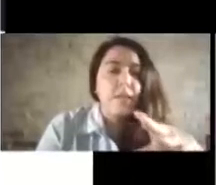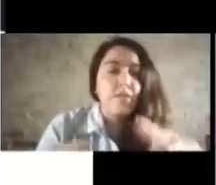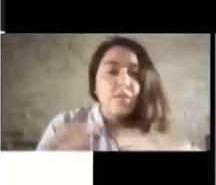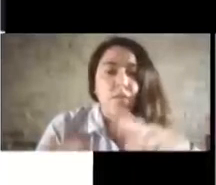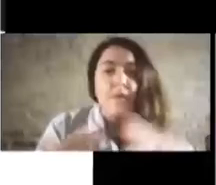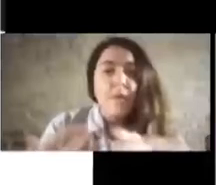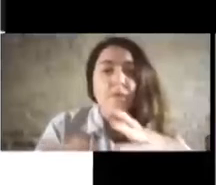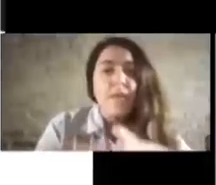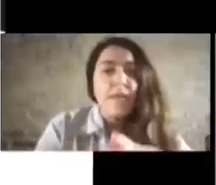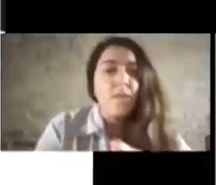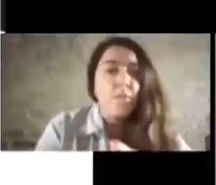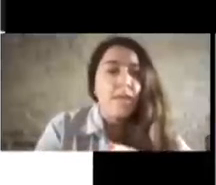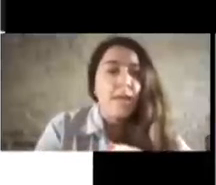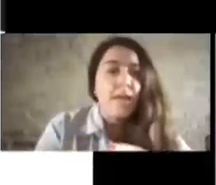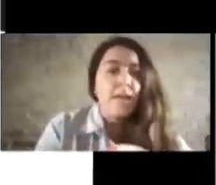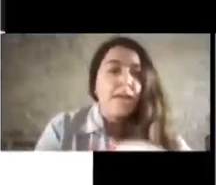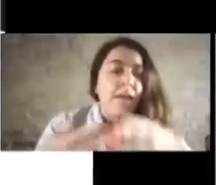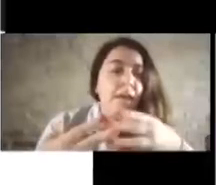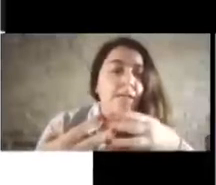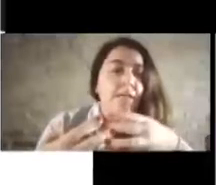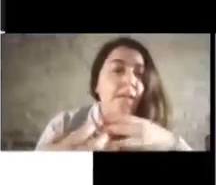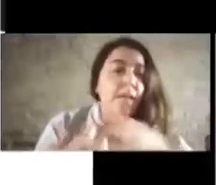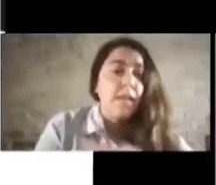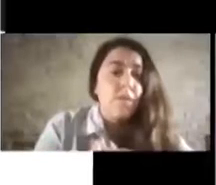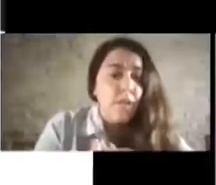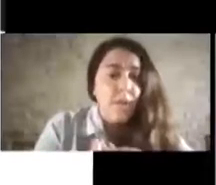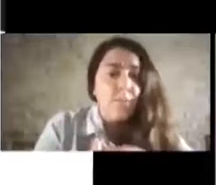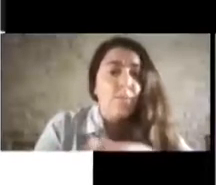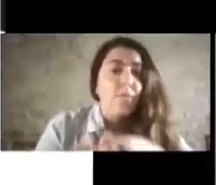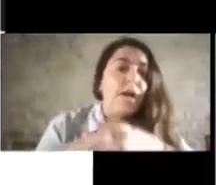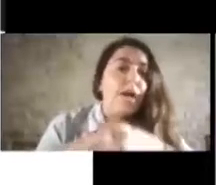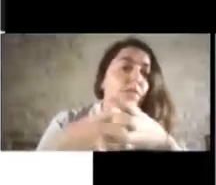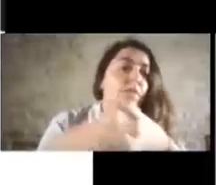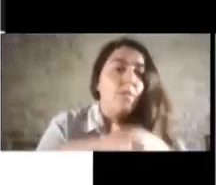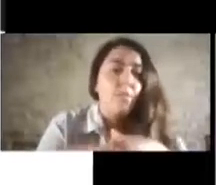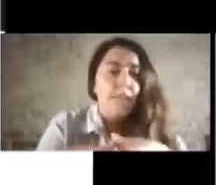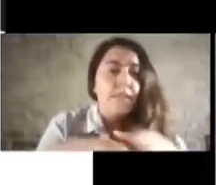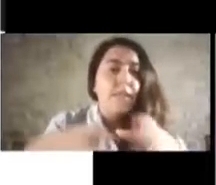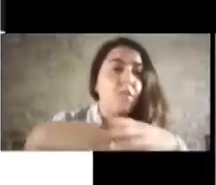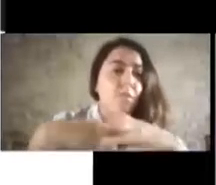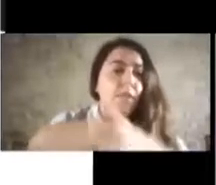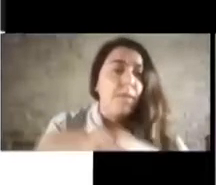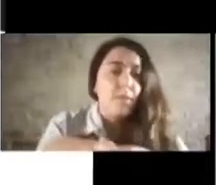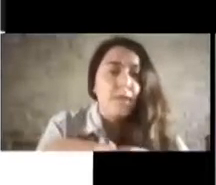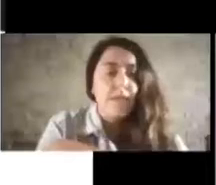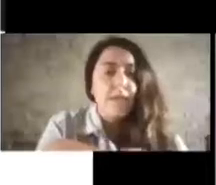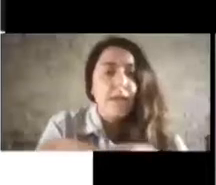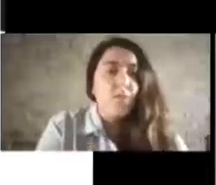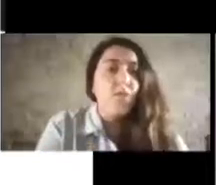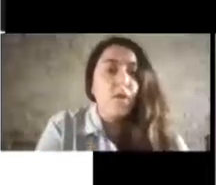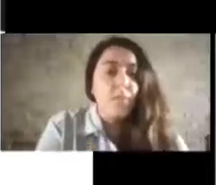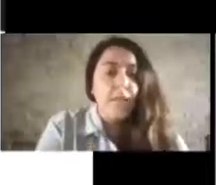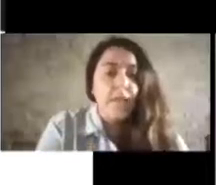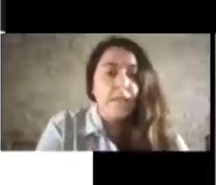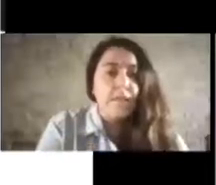que nosotros debamos tener en cuenta que si queda todo el tiempo mojado y humedecido, como dijimos recién, no